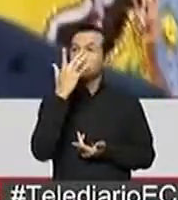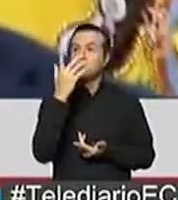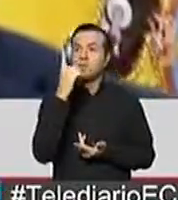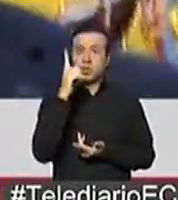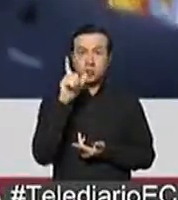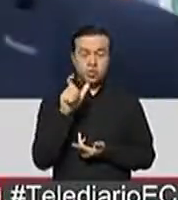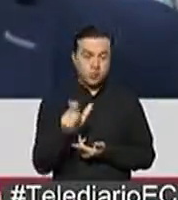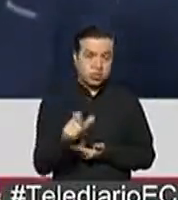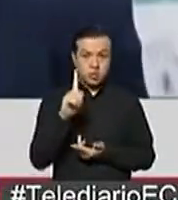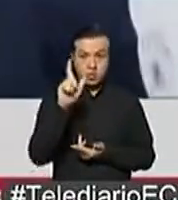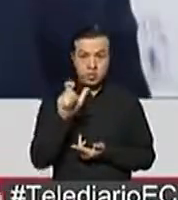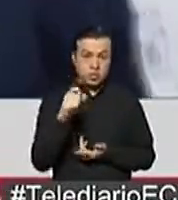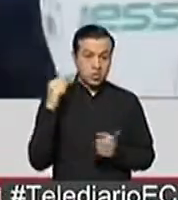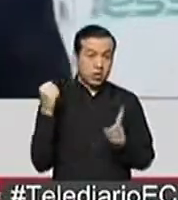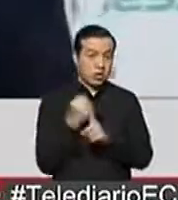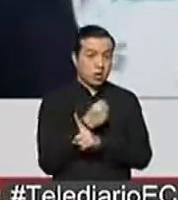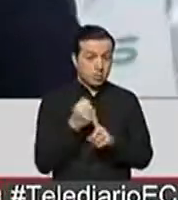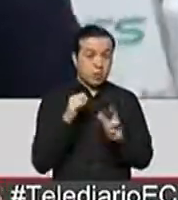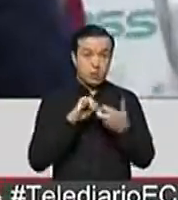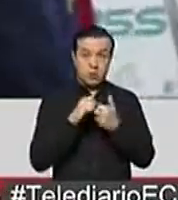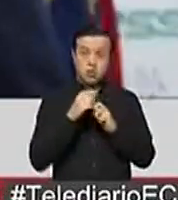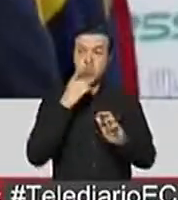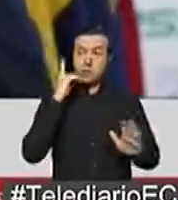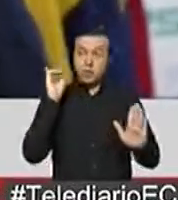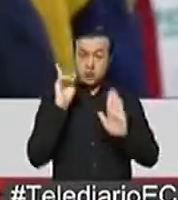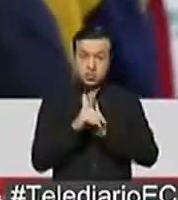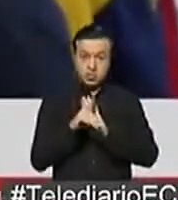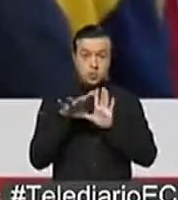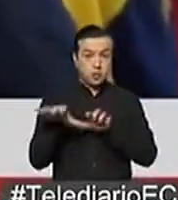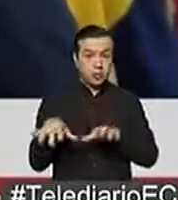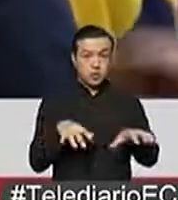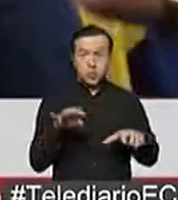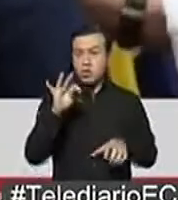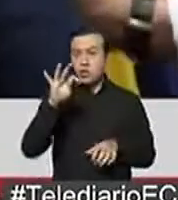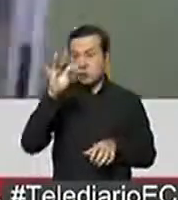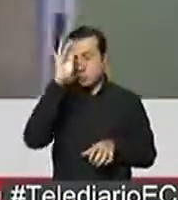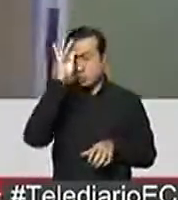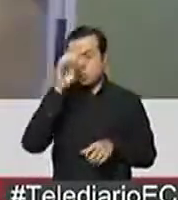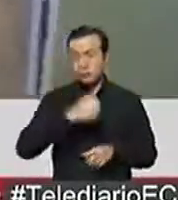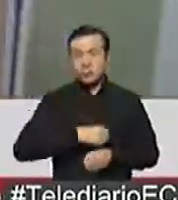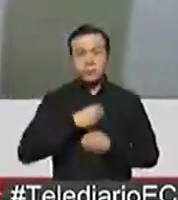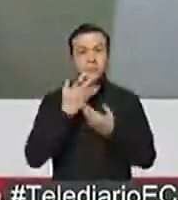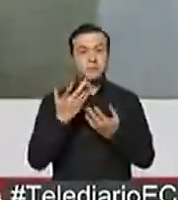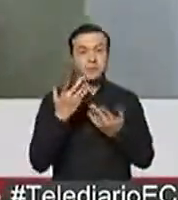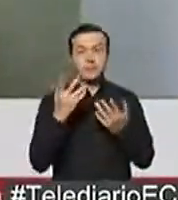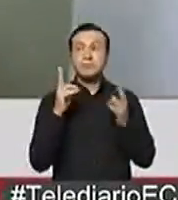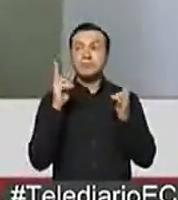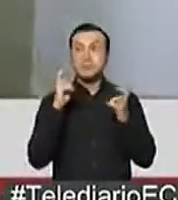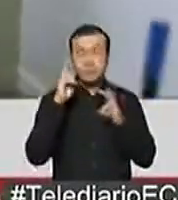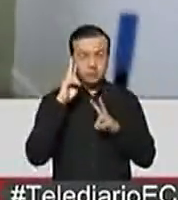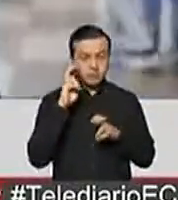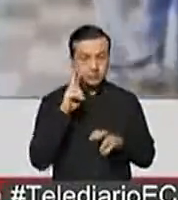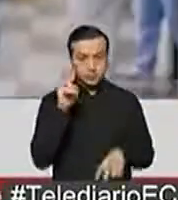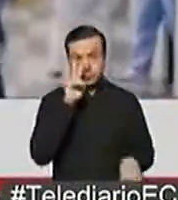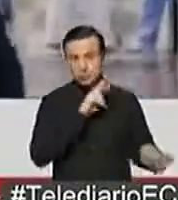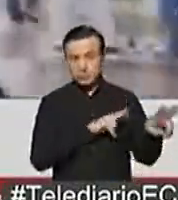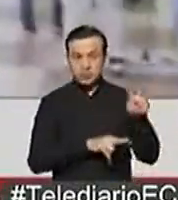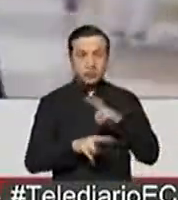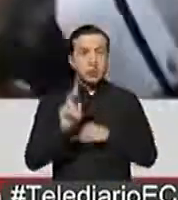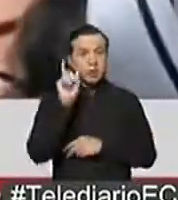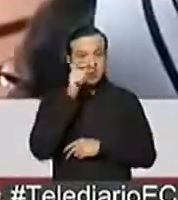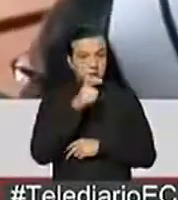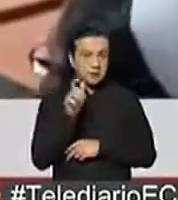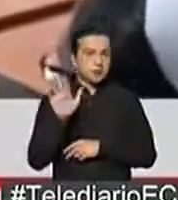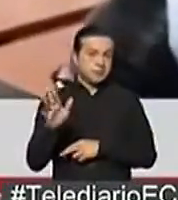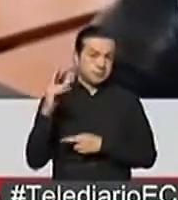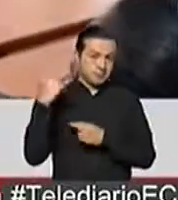uno de los colegas, hecho que fue denunciado por el coordinador de hospitalización ambulatorio. Este caso es investigado al momento por la Fiscalía.